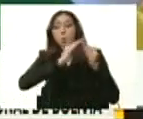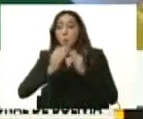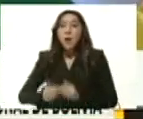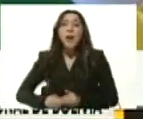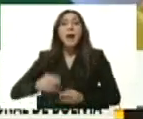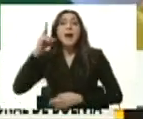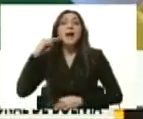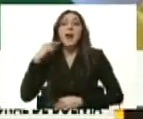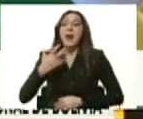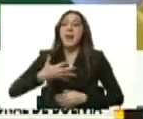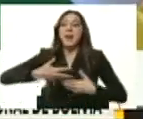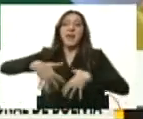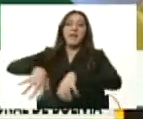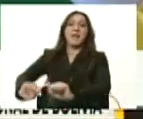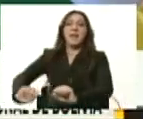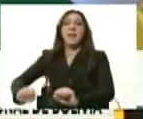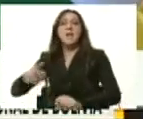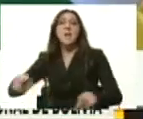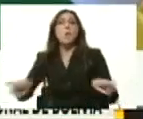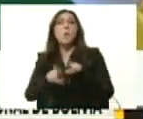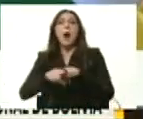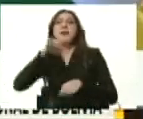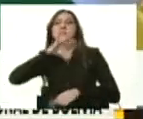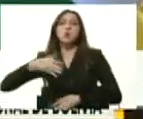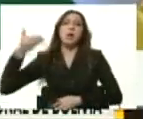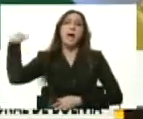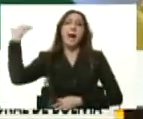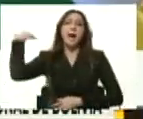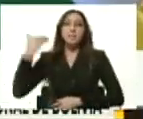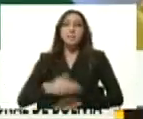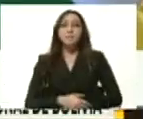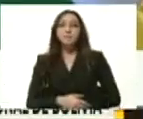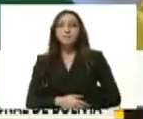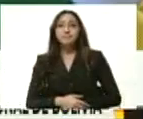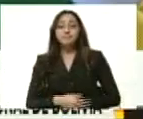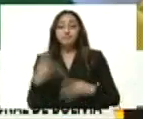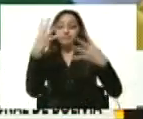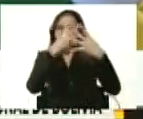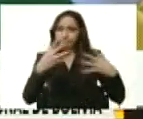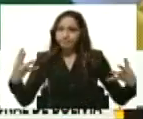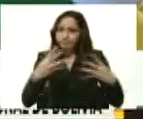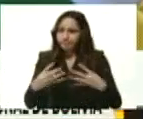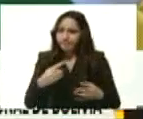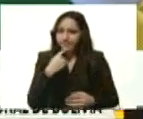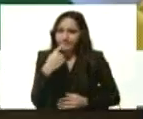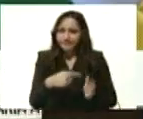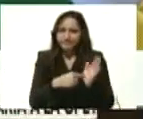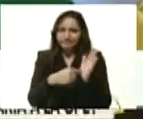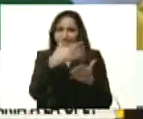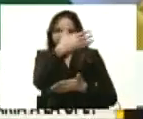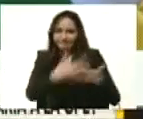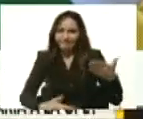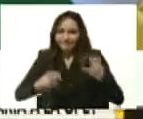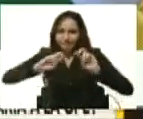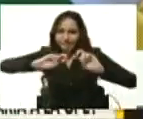y discriminadora. Y cito textualmente el informe, abro